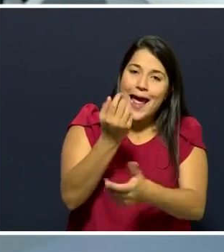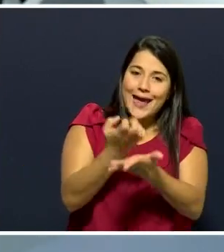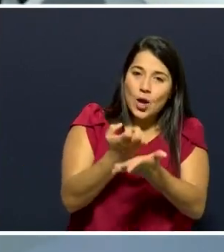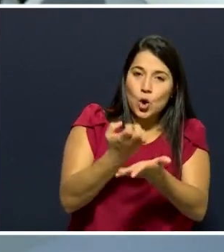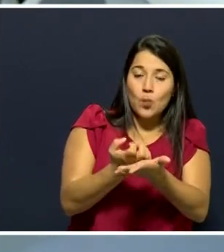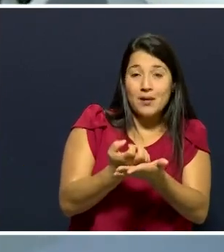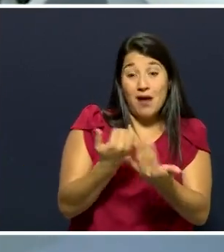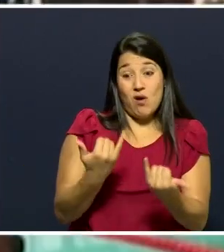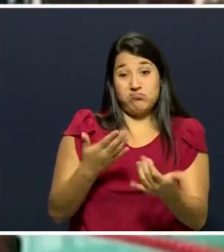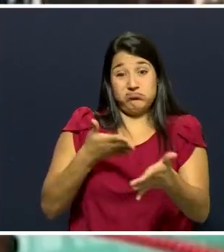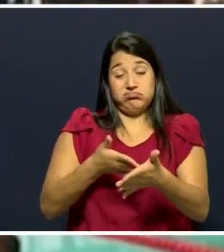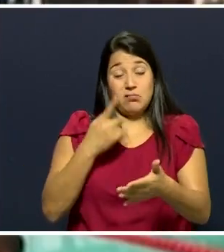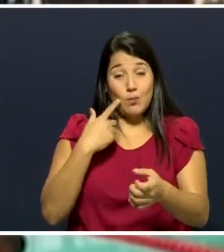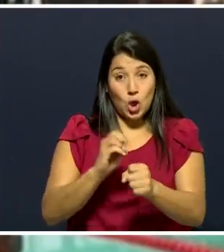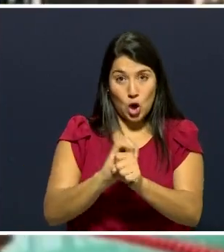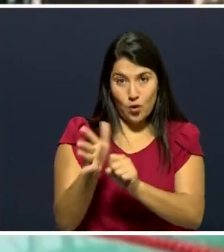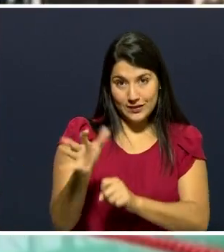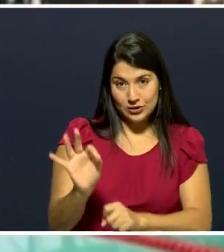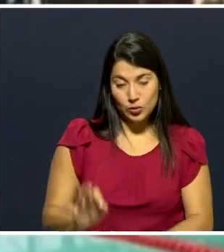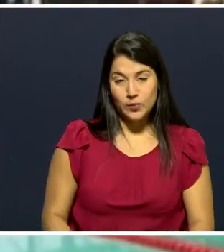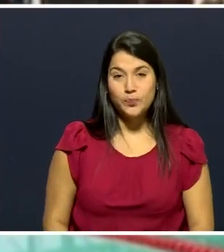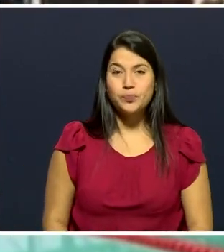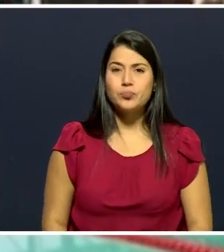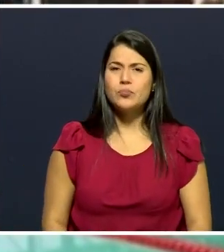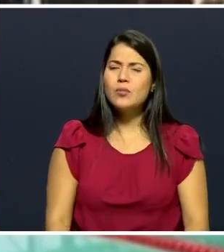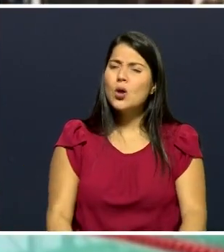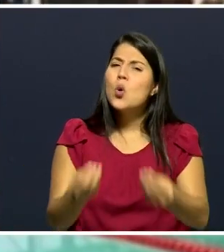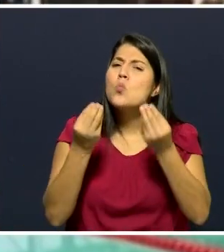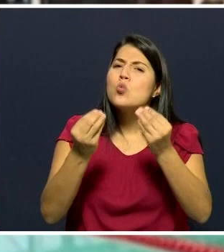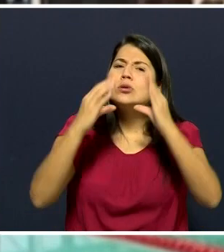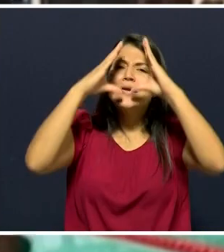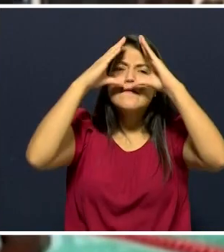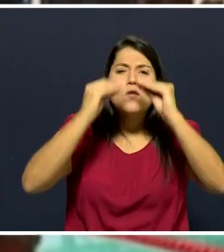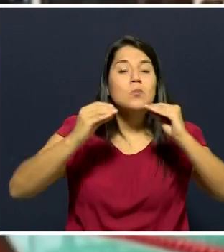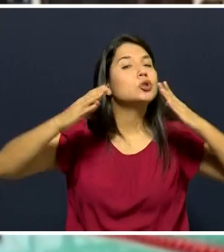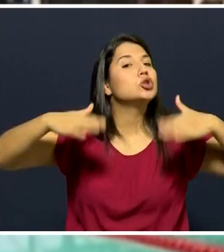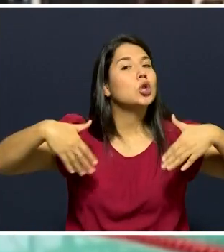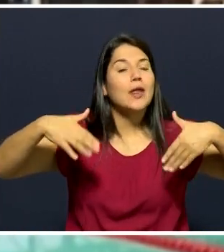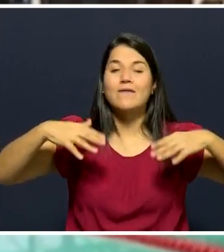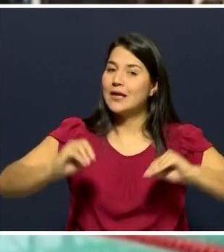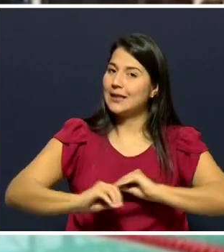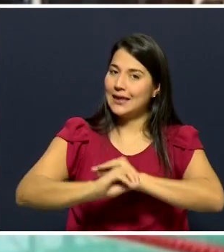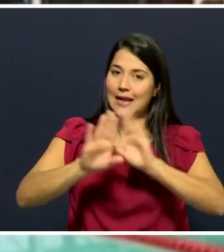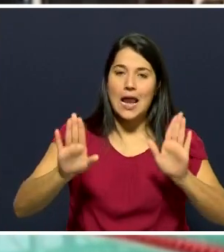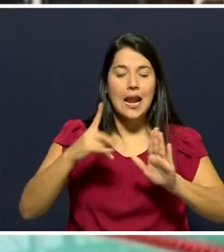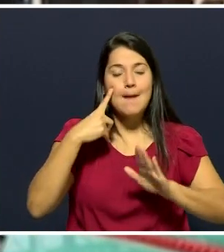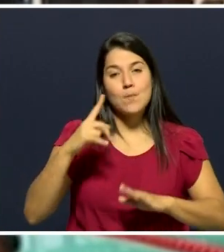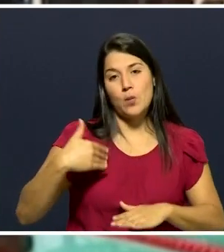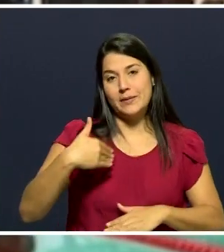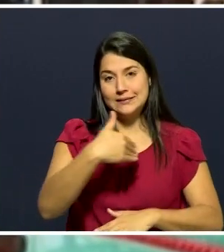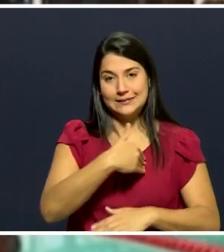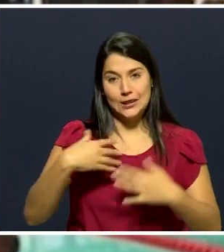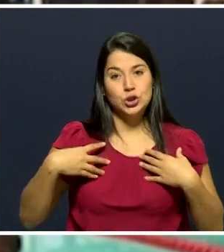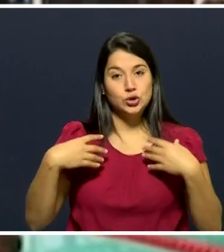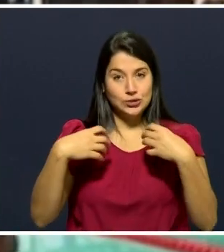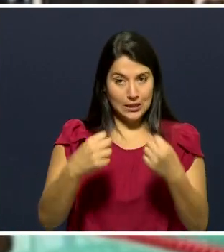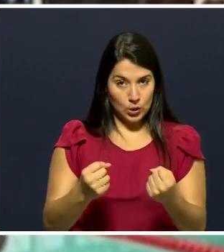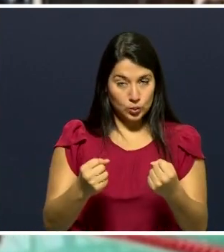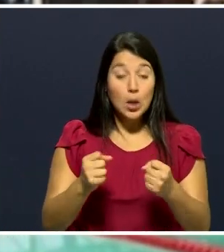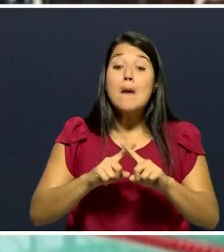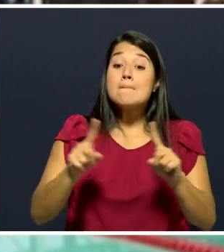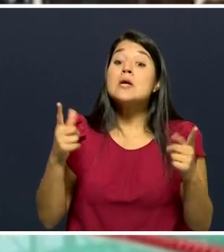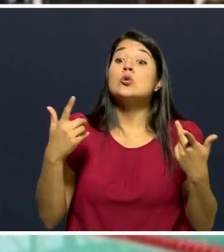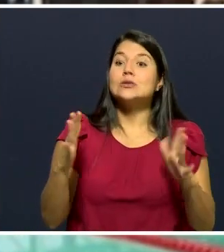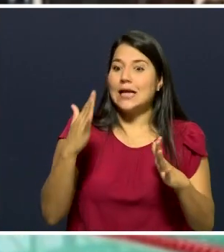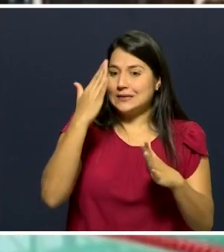el COVID-19. Hay muchos detalles que no están totalmente claros por parte del Ministerio de Salud, pero sabemos que durante los próximos